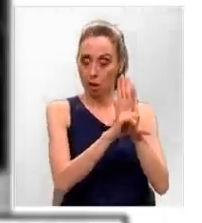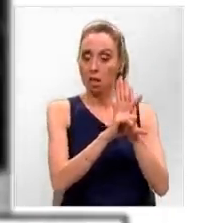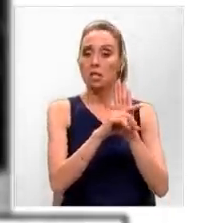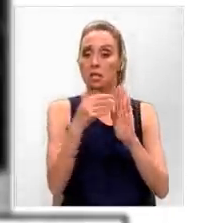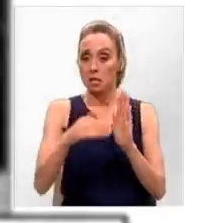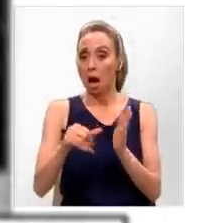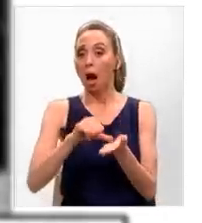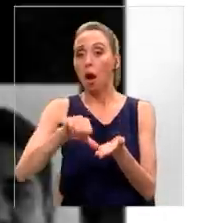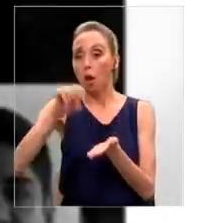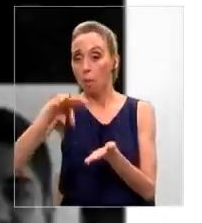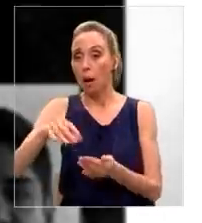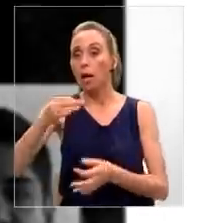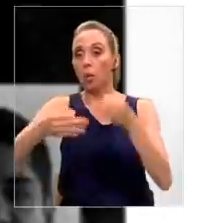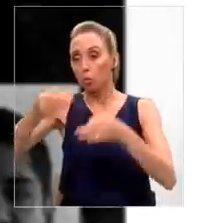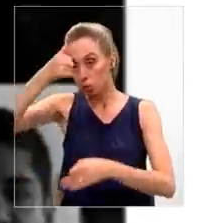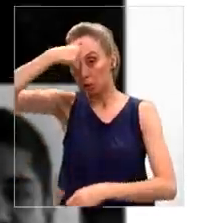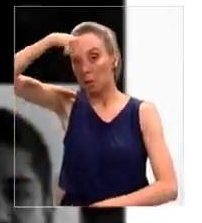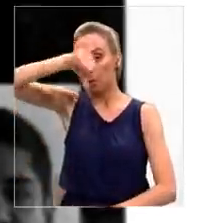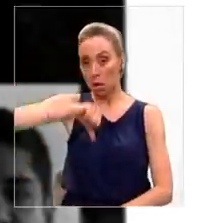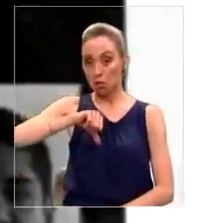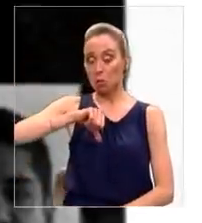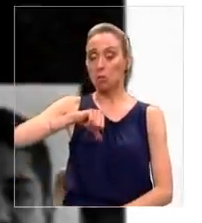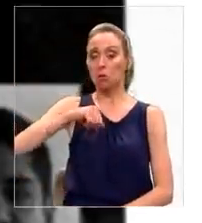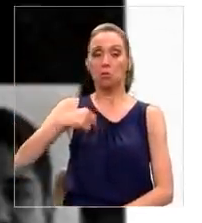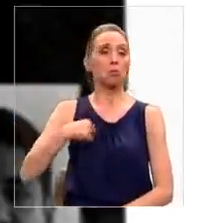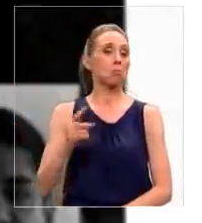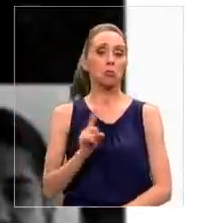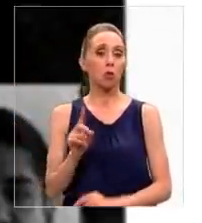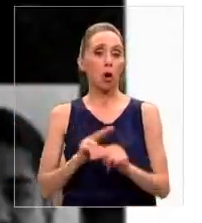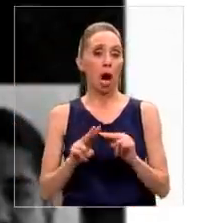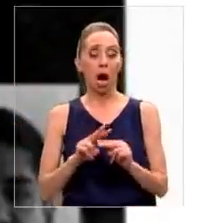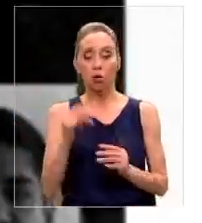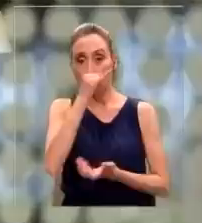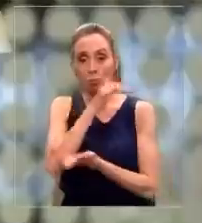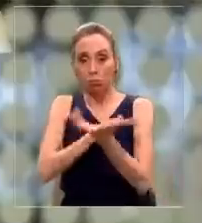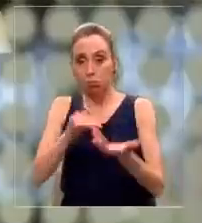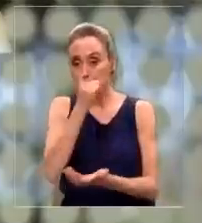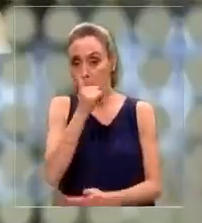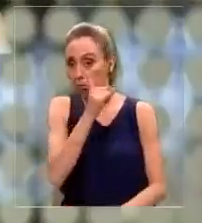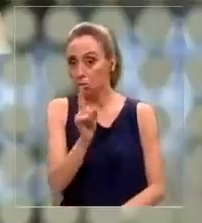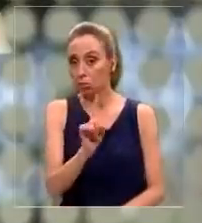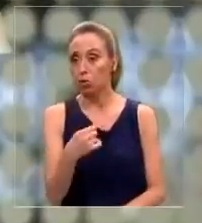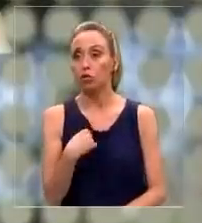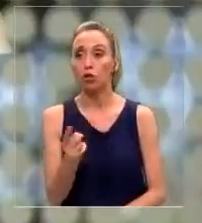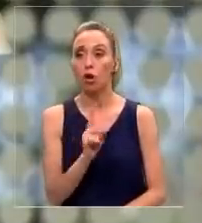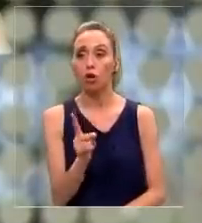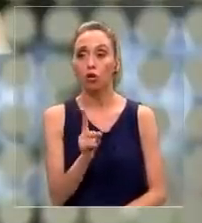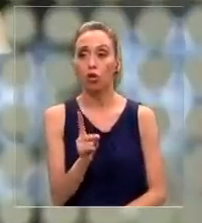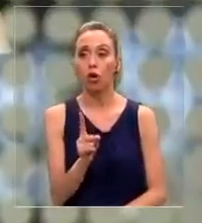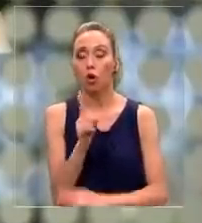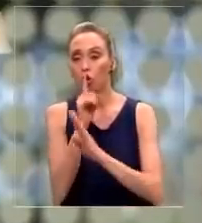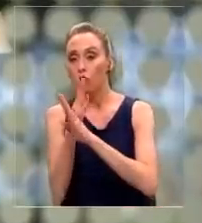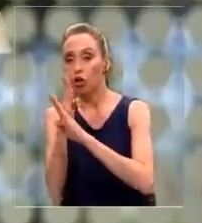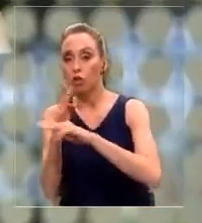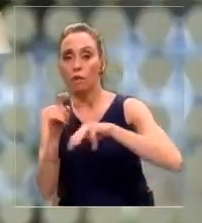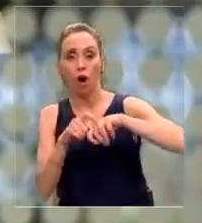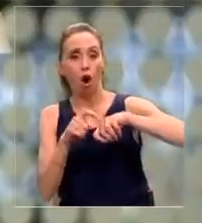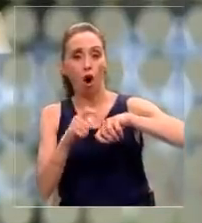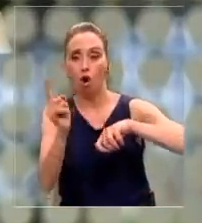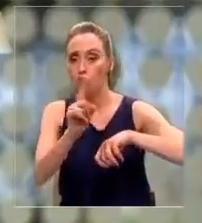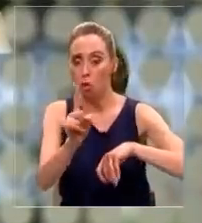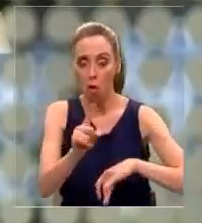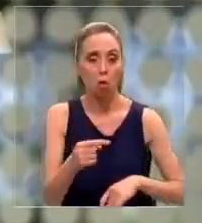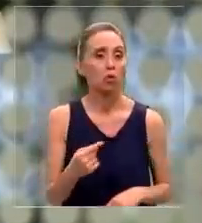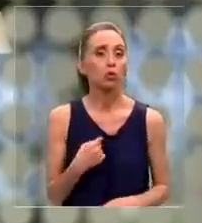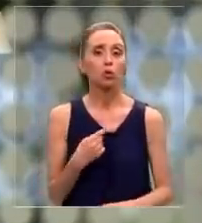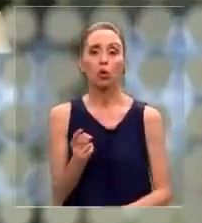pagado, fui condenado y no cometo ninguna irregularidad. Yo no me dedico ni a contrabandear oro, no me